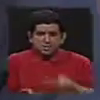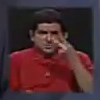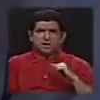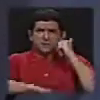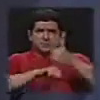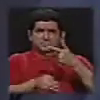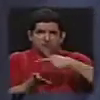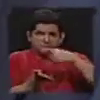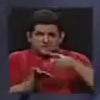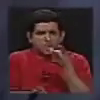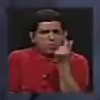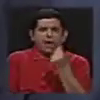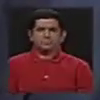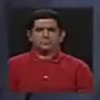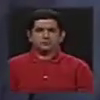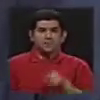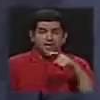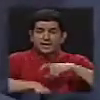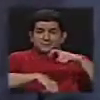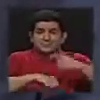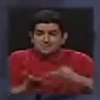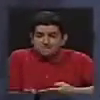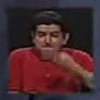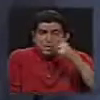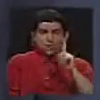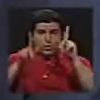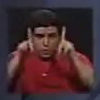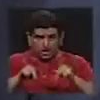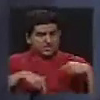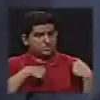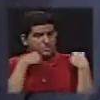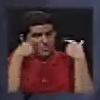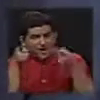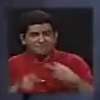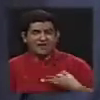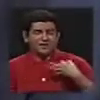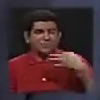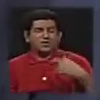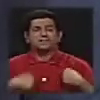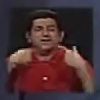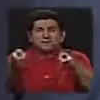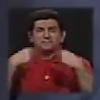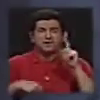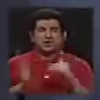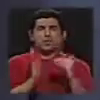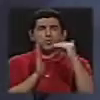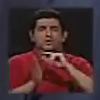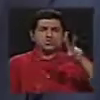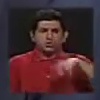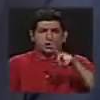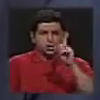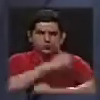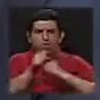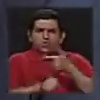las tarifas de los peajes, que en estos momentos le costarían a una persona que haga el viaje todos los días ida y vuelta 1 millón de colones al año, más o